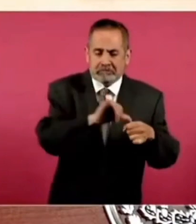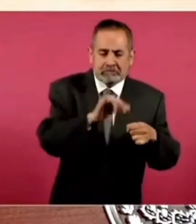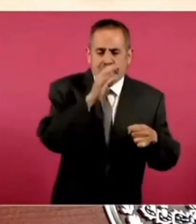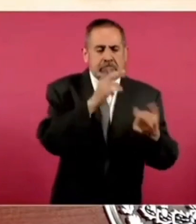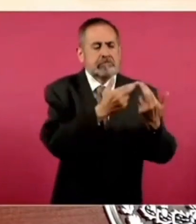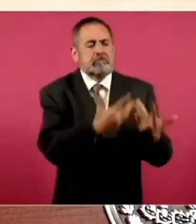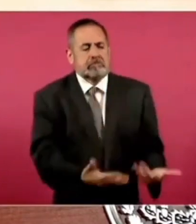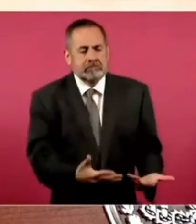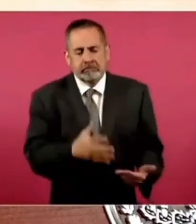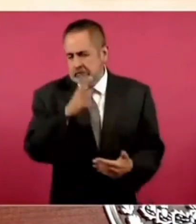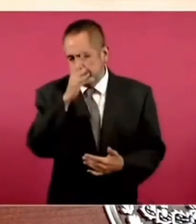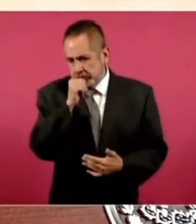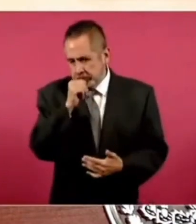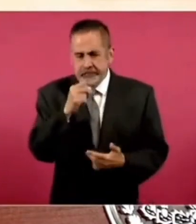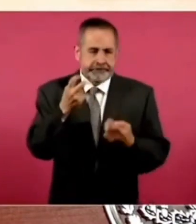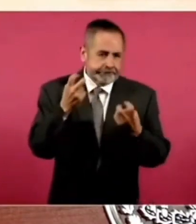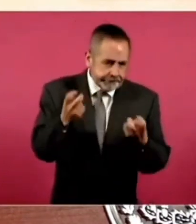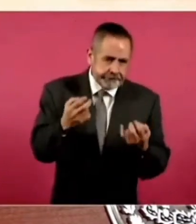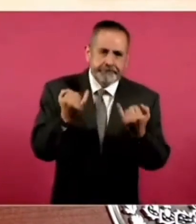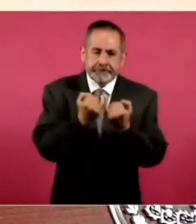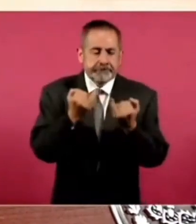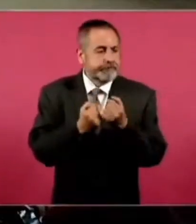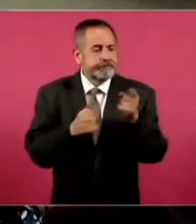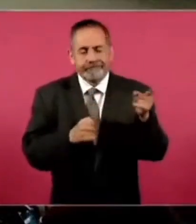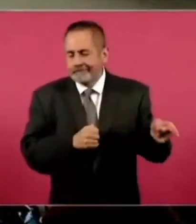Él debe de entender que